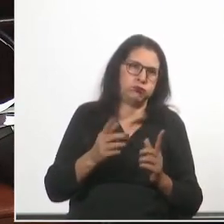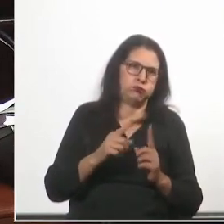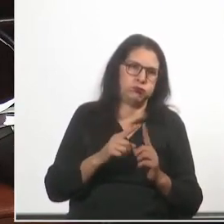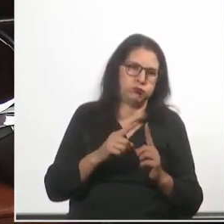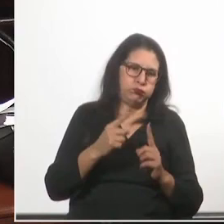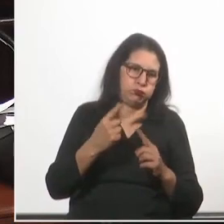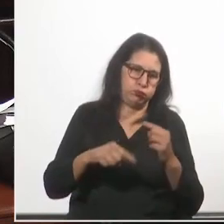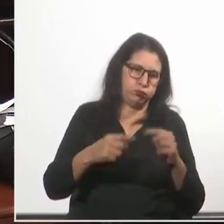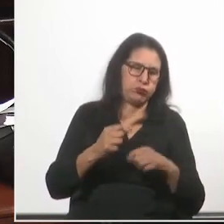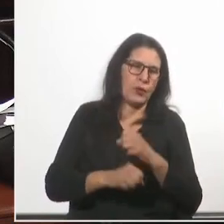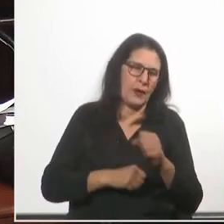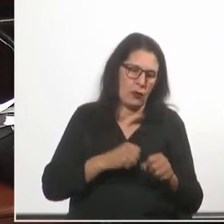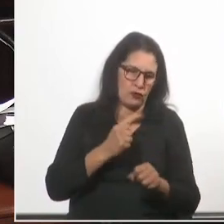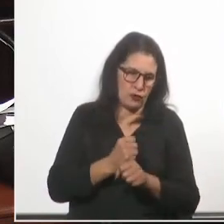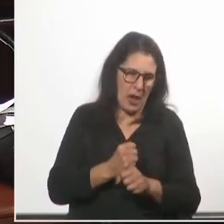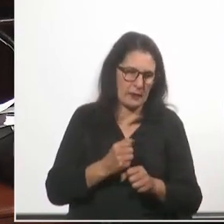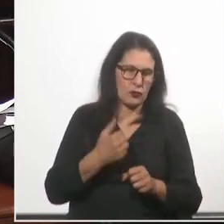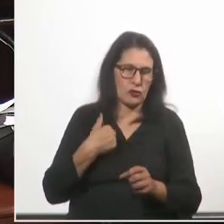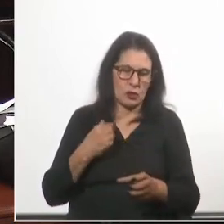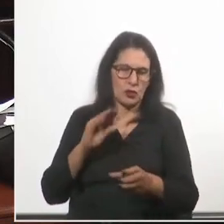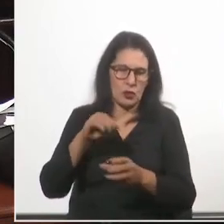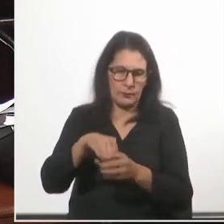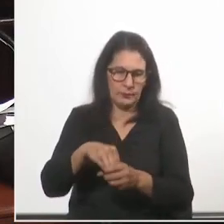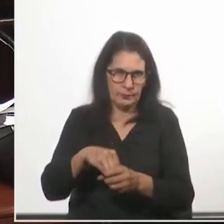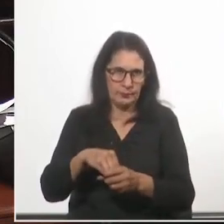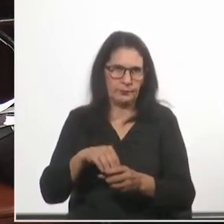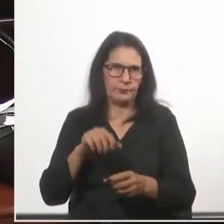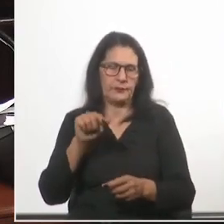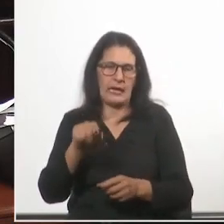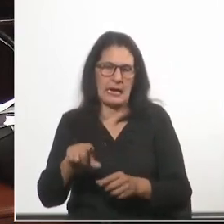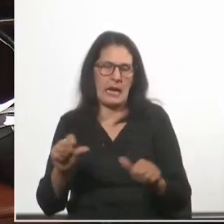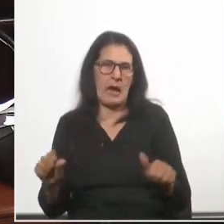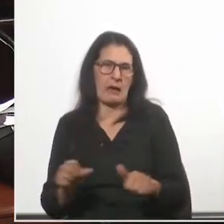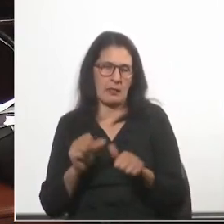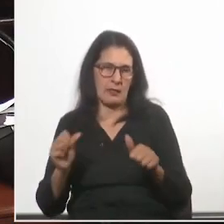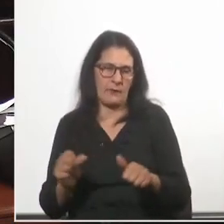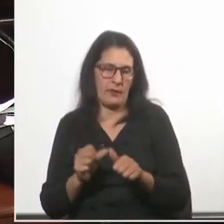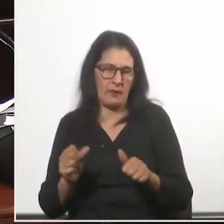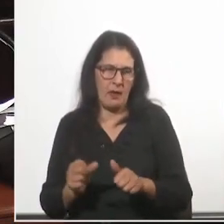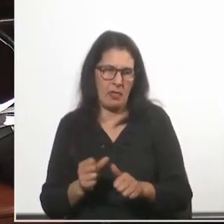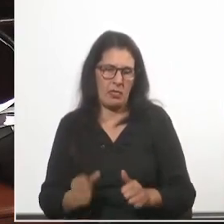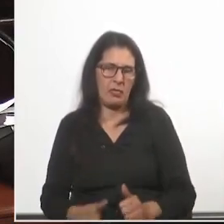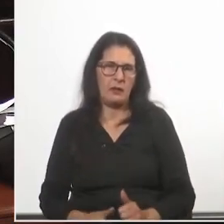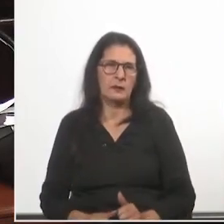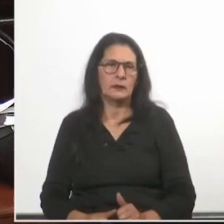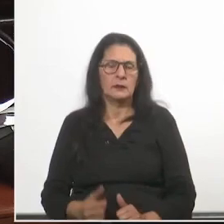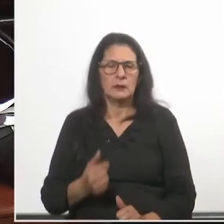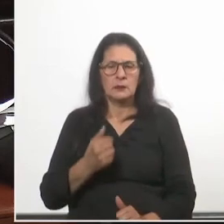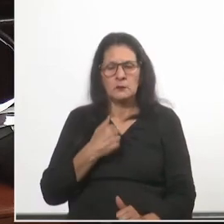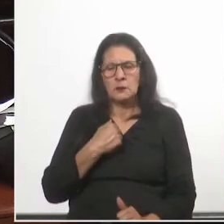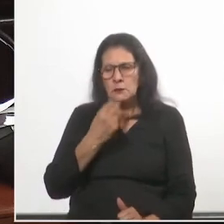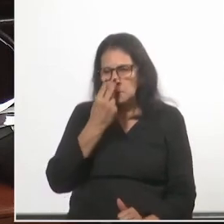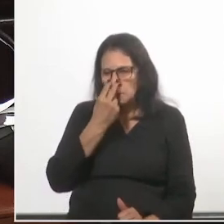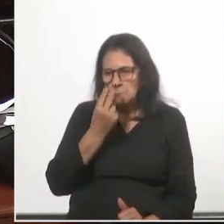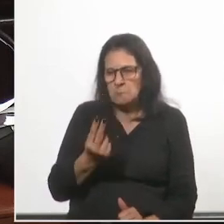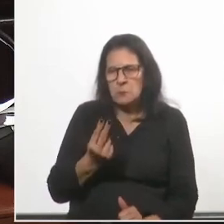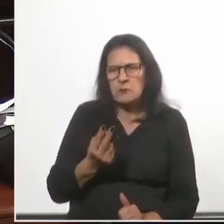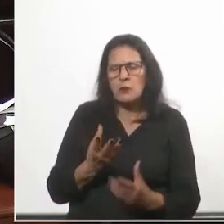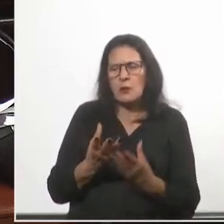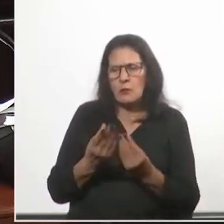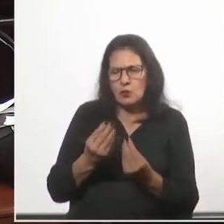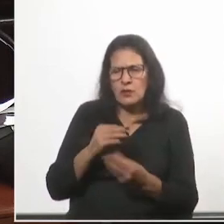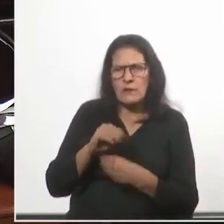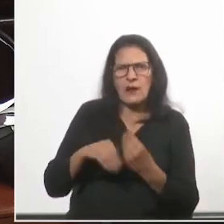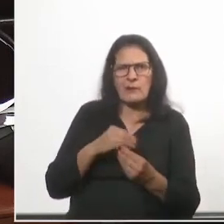las varias décadas en que he estado inmerso en esa actividad, he visto muchísimas